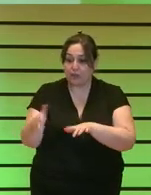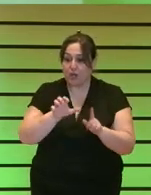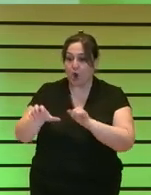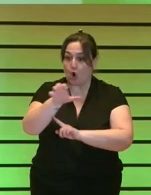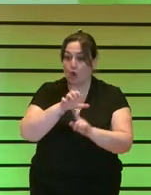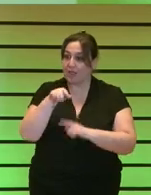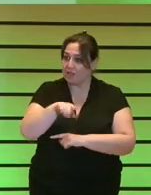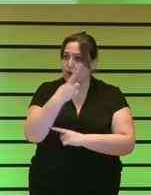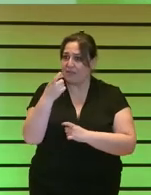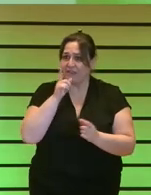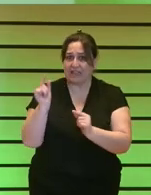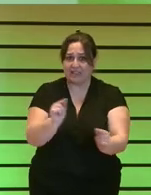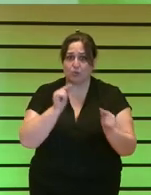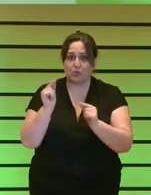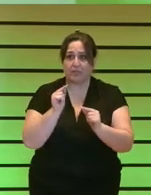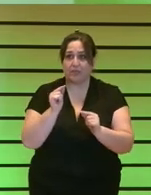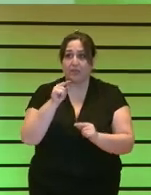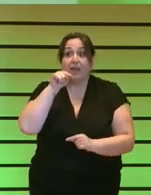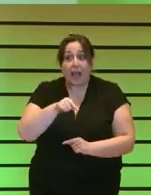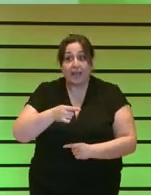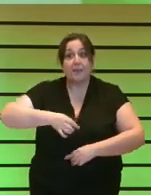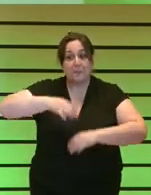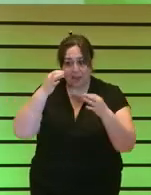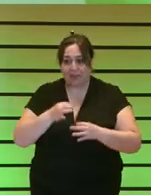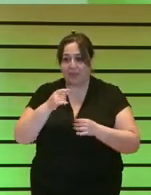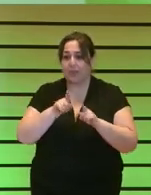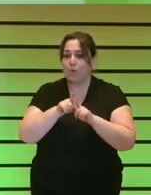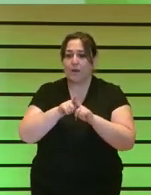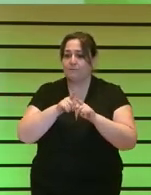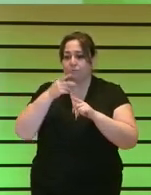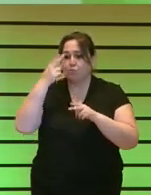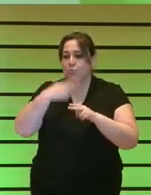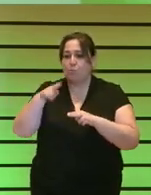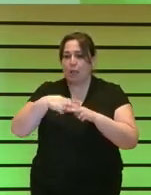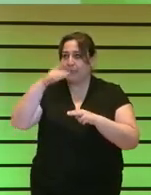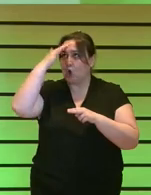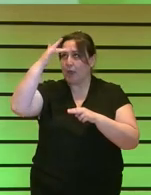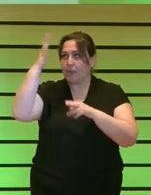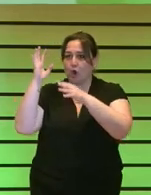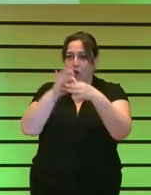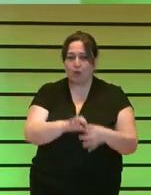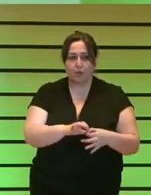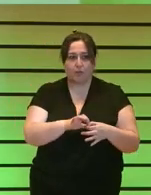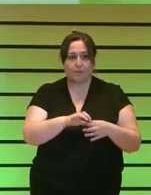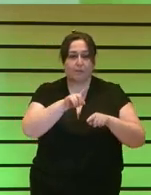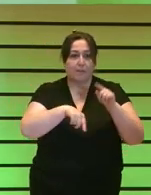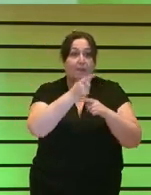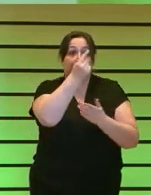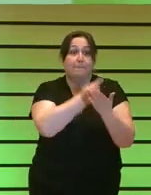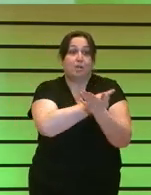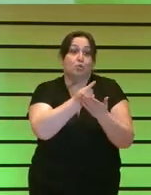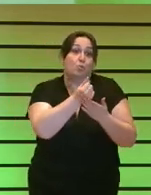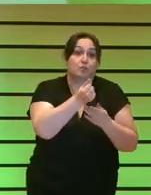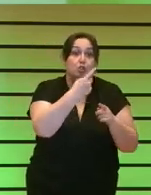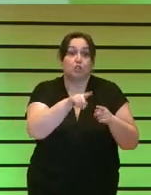discutir y ahí Efectivamente es una aproximación muy política muy ideológica puesto que desde presupuestos ideológicos diferentes se plantean propuestas distintas